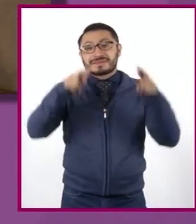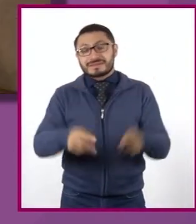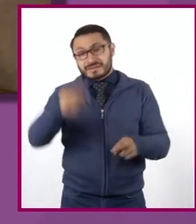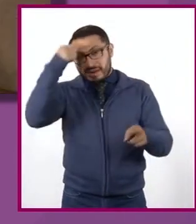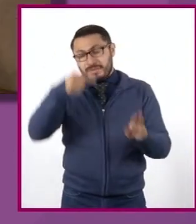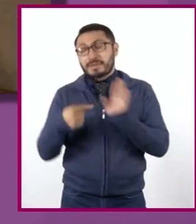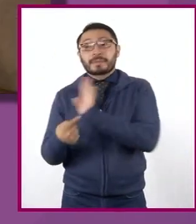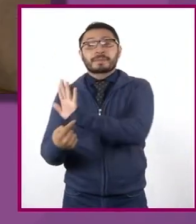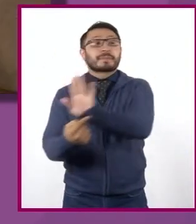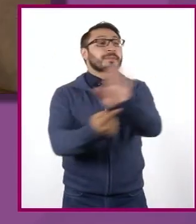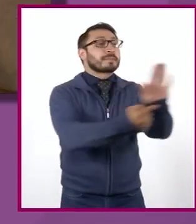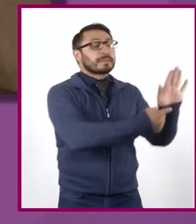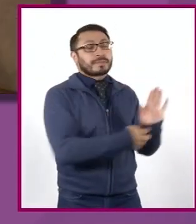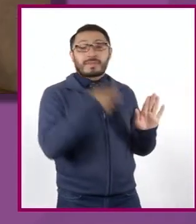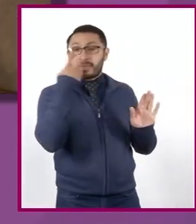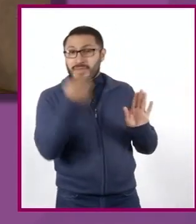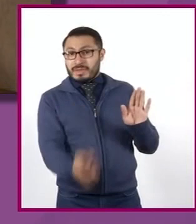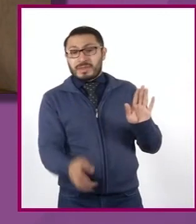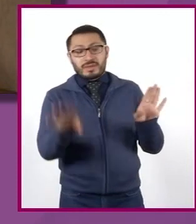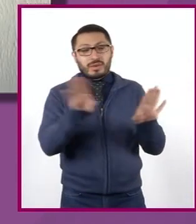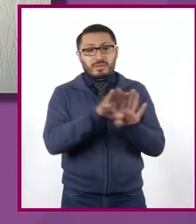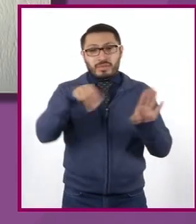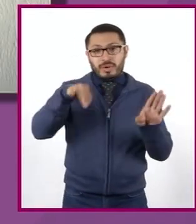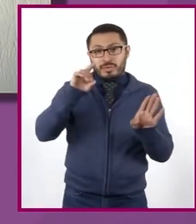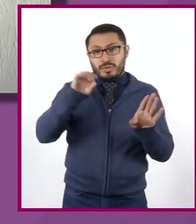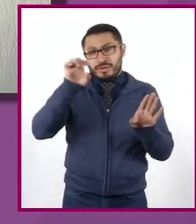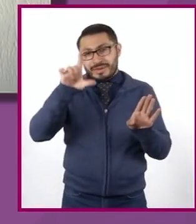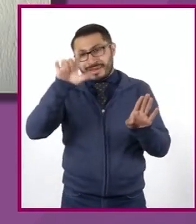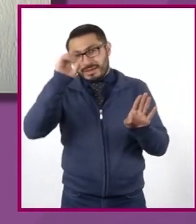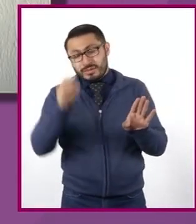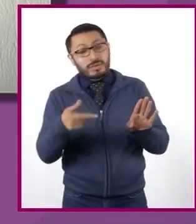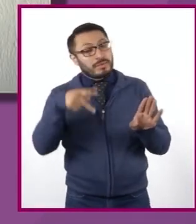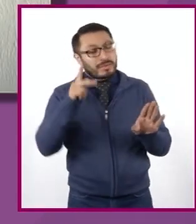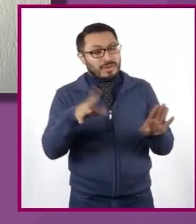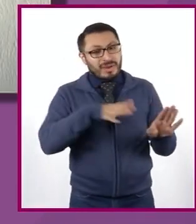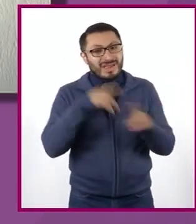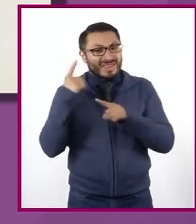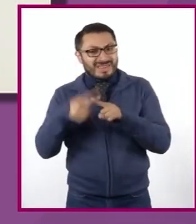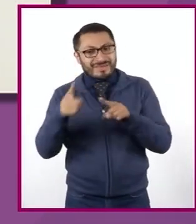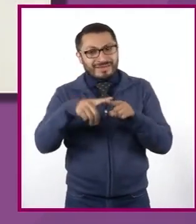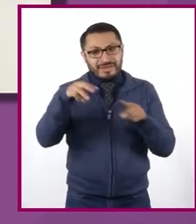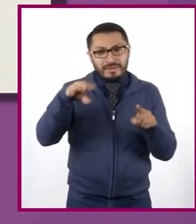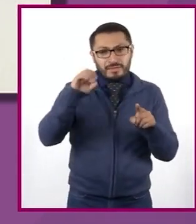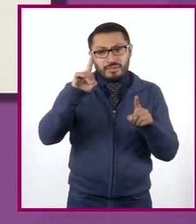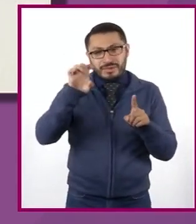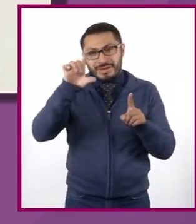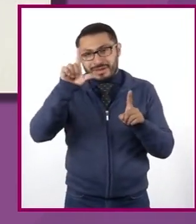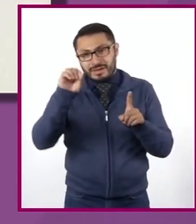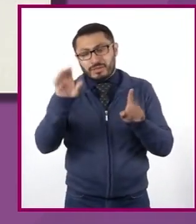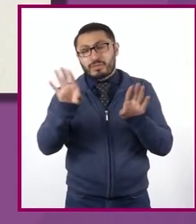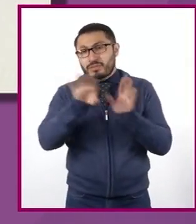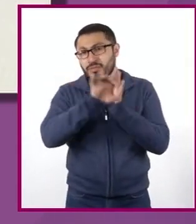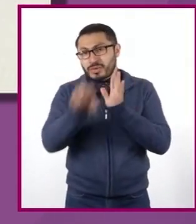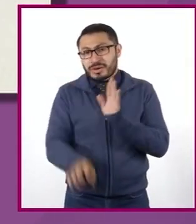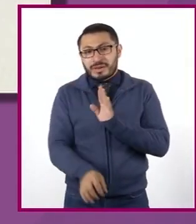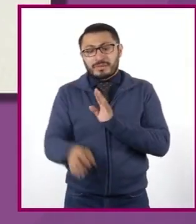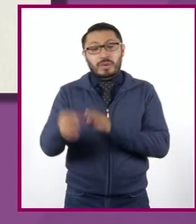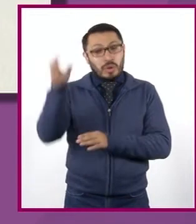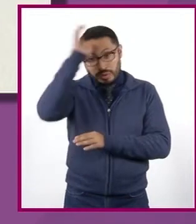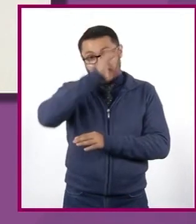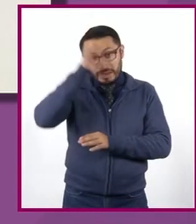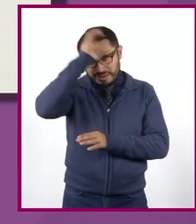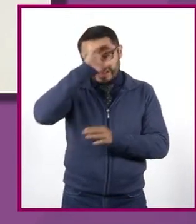demás. A esto se le conoce como modelo. Sin embargo, hay otro tipo de modelos. Por ejemplo, los modelos